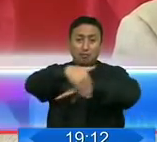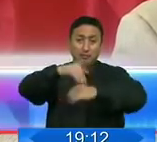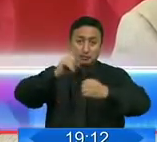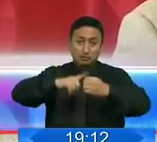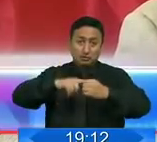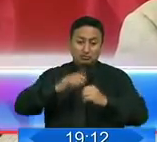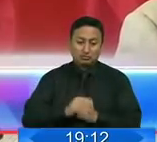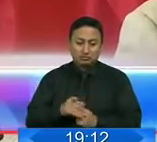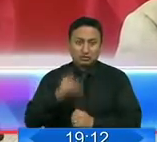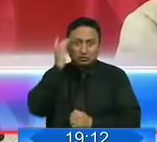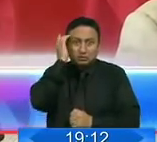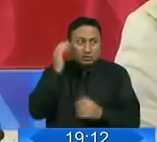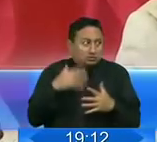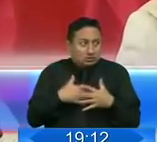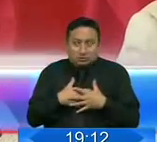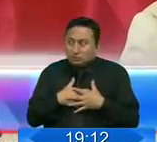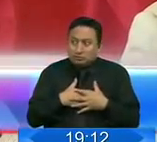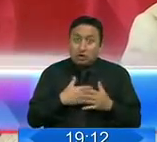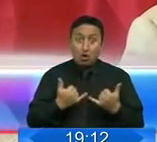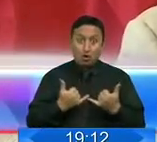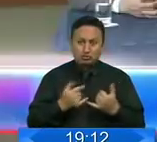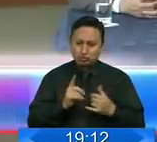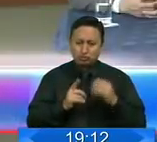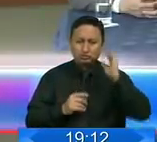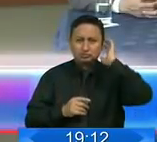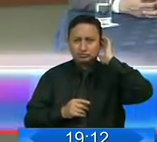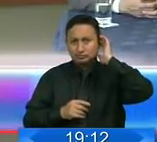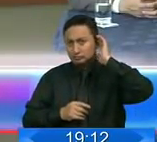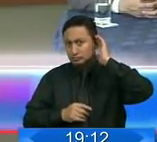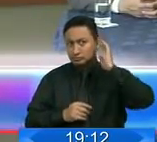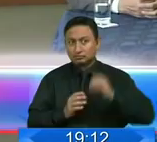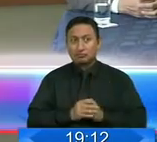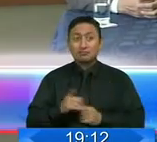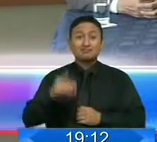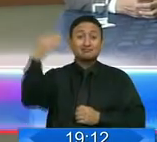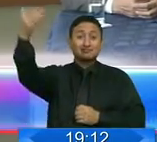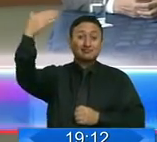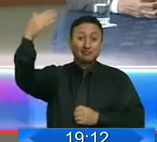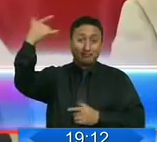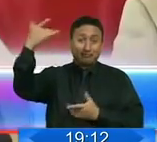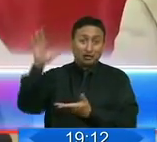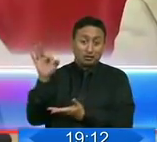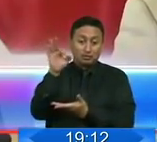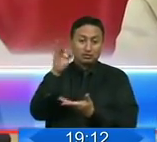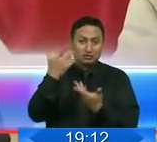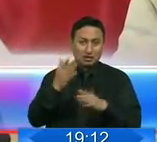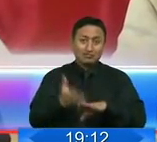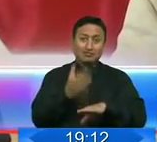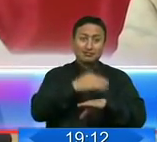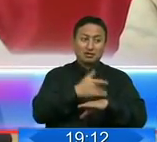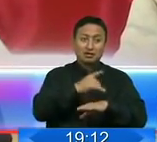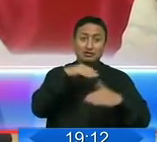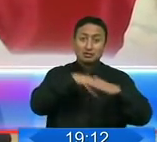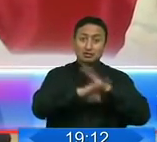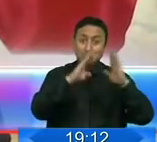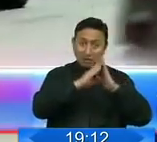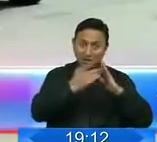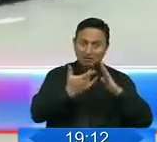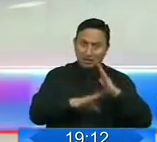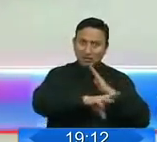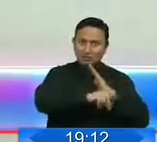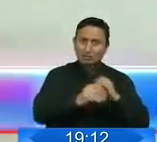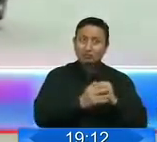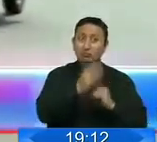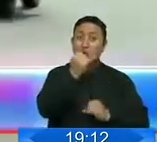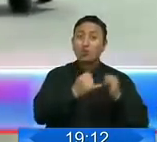zozobra, sin ese miedo de lo que hoy somos víctimas. Y es que el mismo alcalde electo ha sido víctima varias veces de asalto en su domicilio. Este último fin